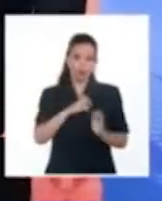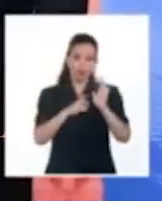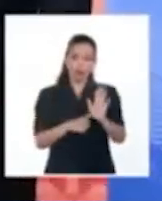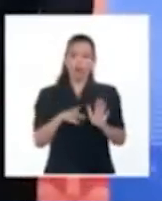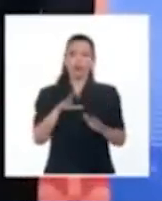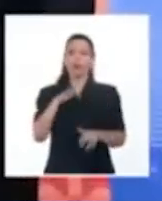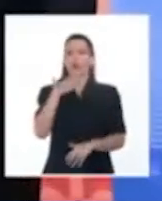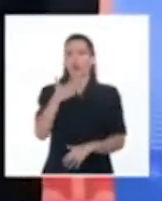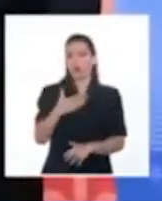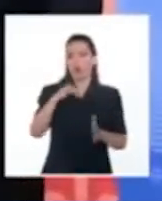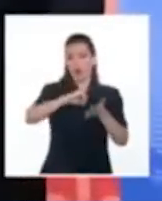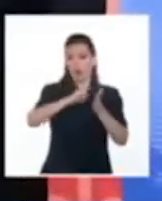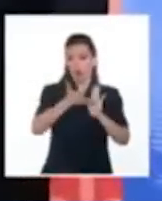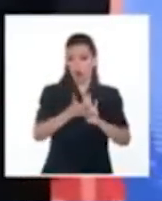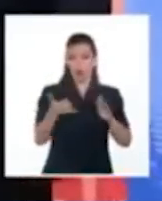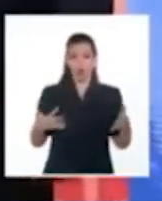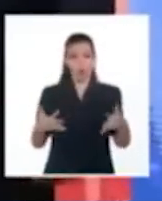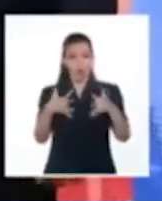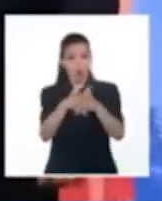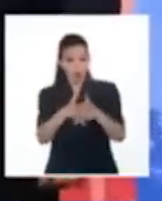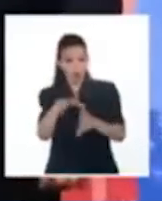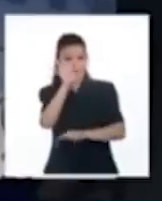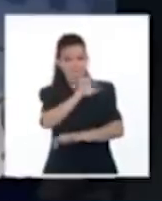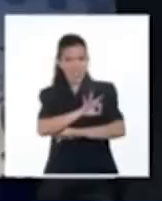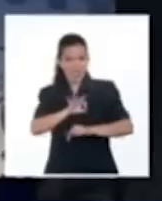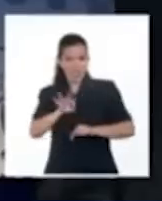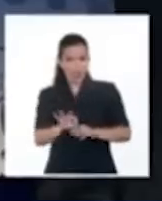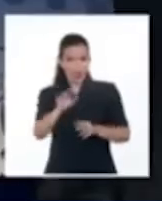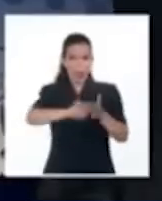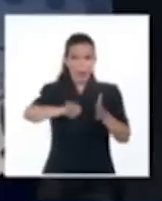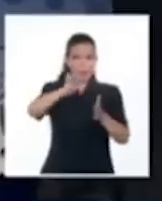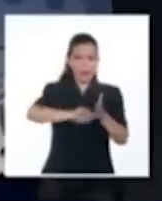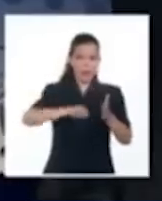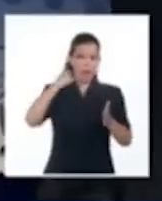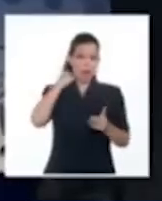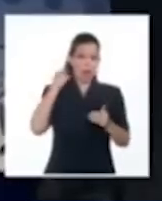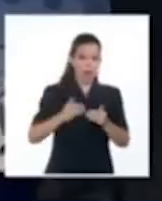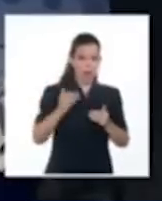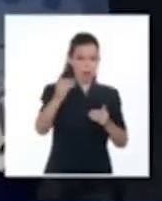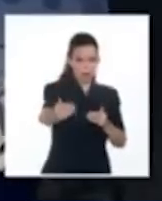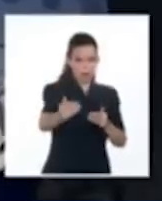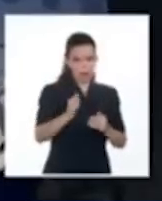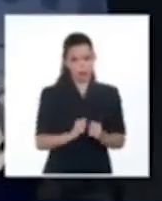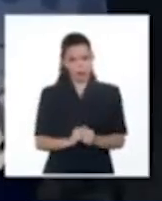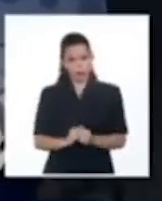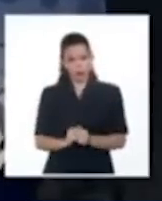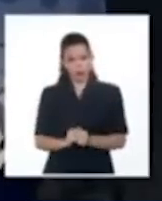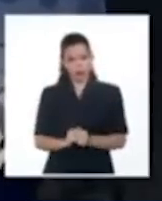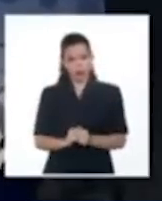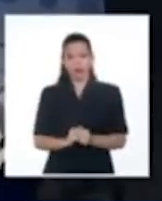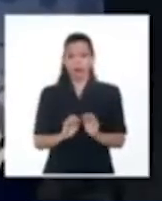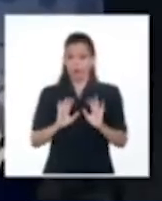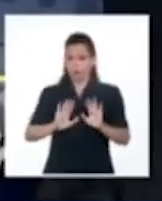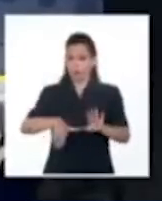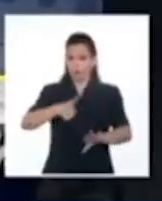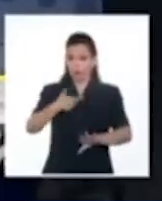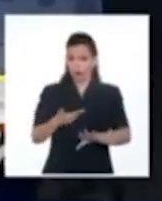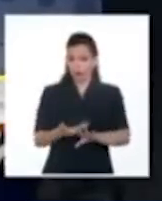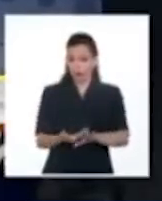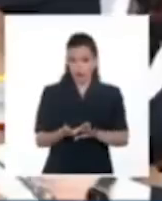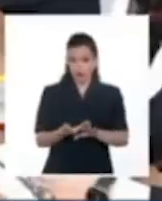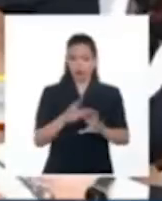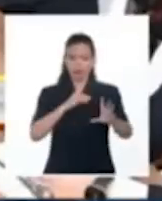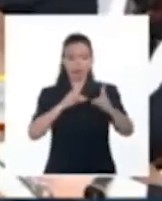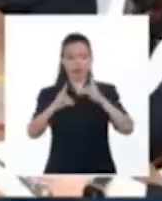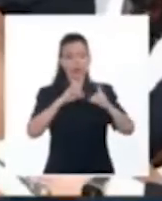yo no dudo que toda esta exposición de los rusos en Cuba sea para preocupar a Estados